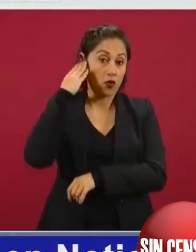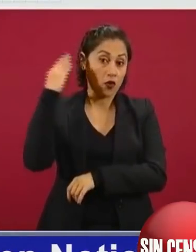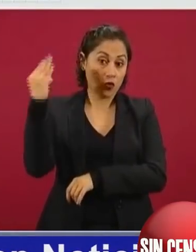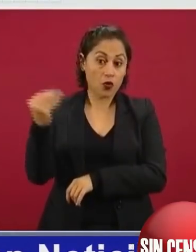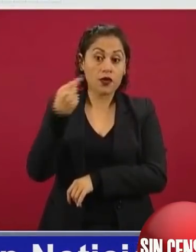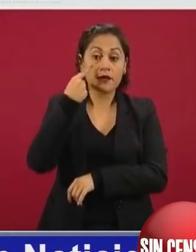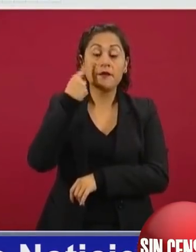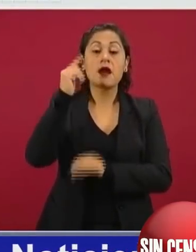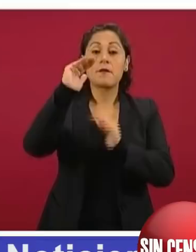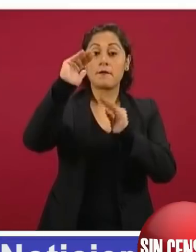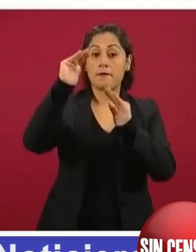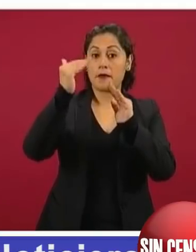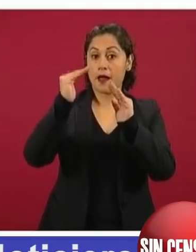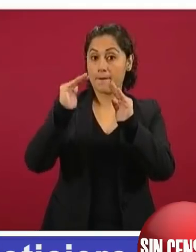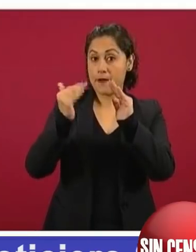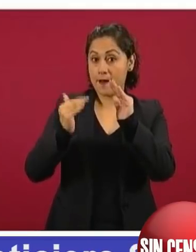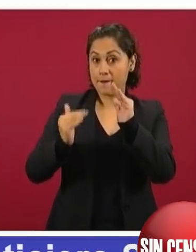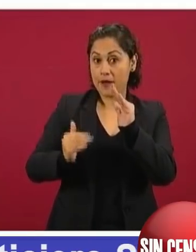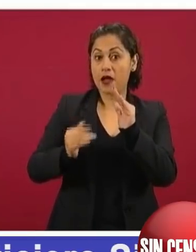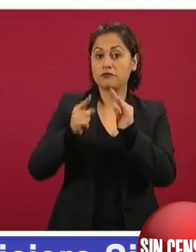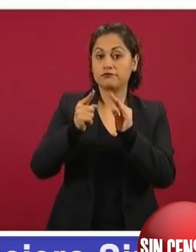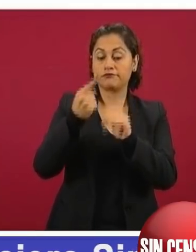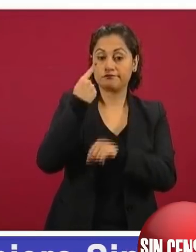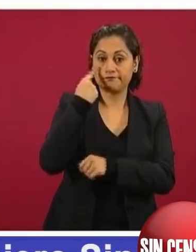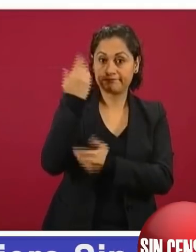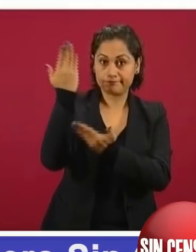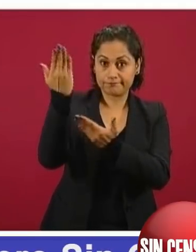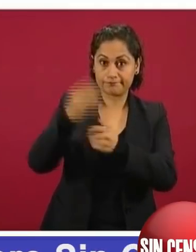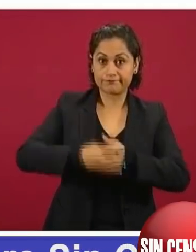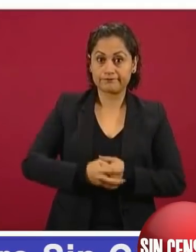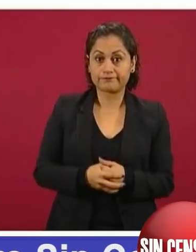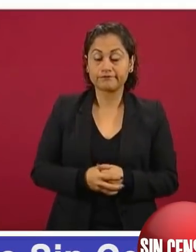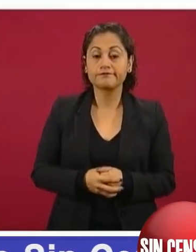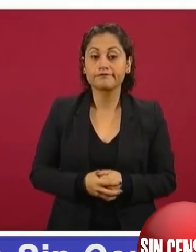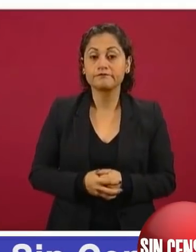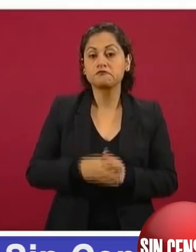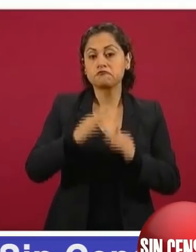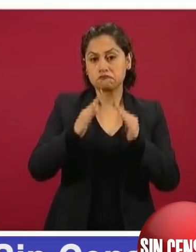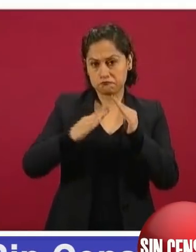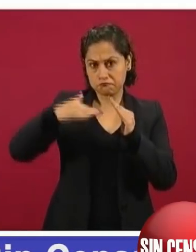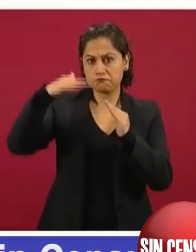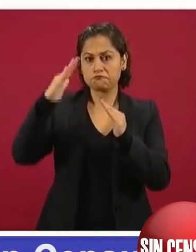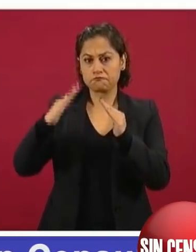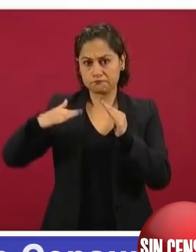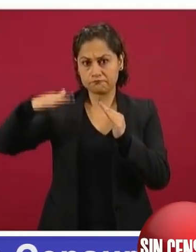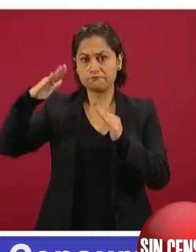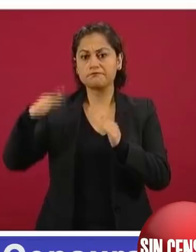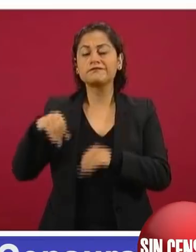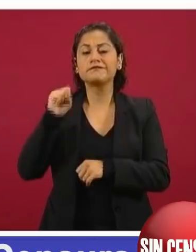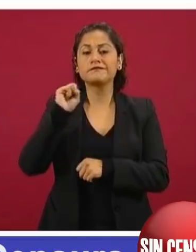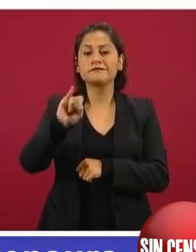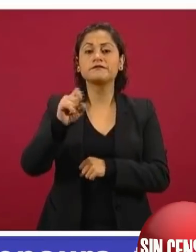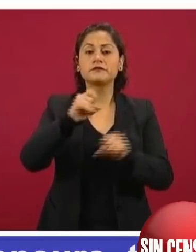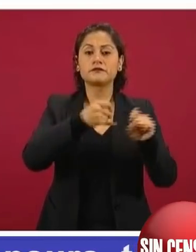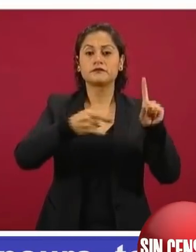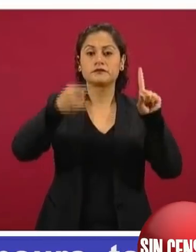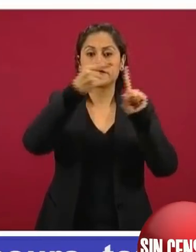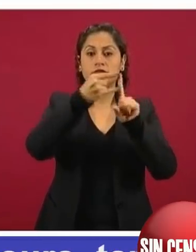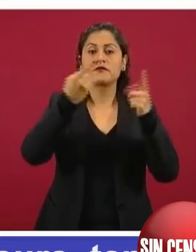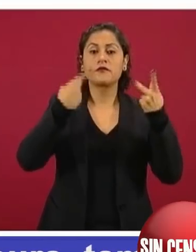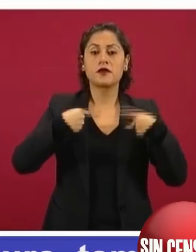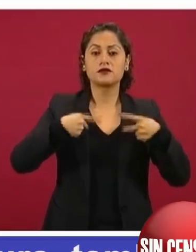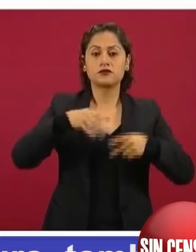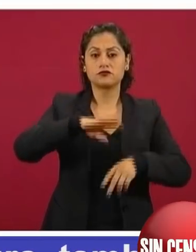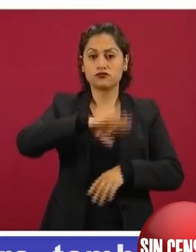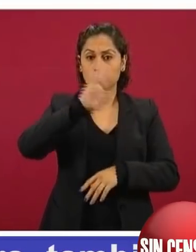de reducción, si contamos desde este punto hasta allá, aunque hubo una pequeña variación, y la mortalidad también, vean ustedes,